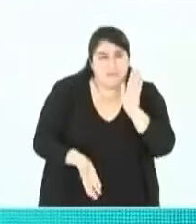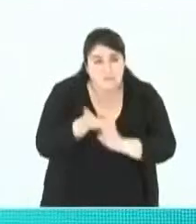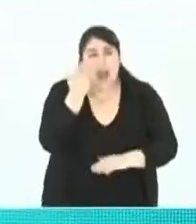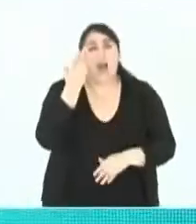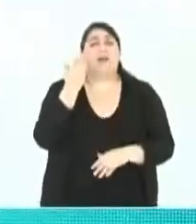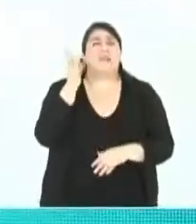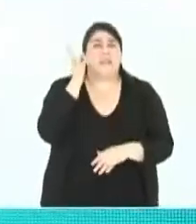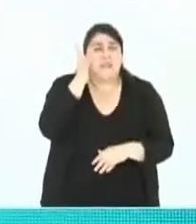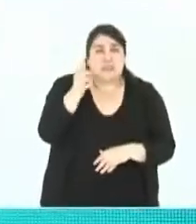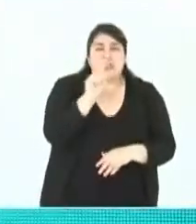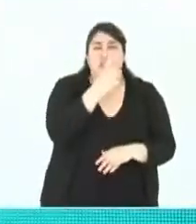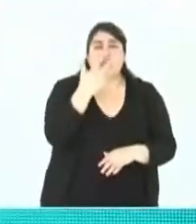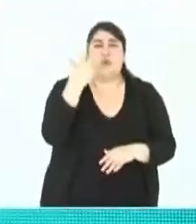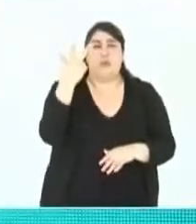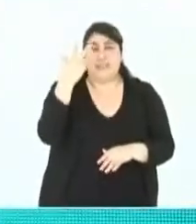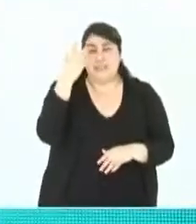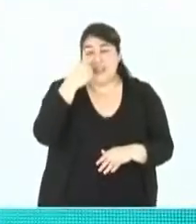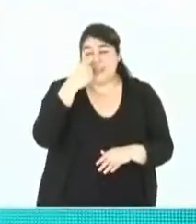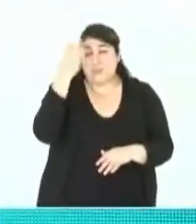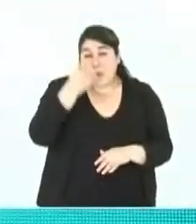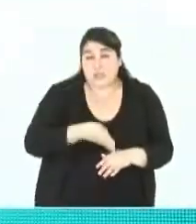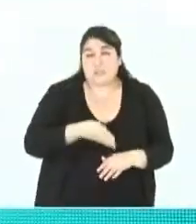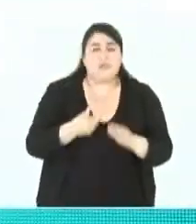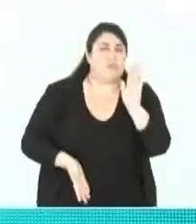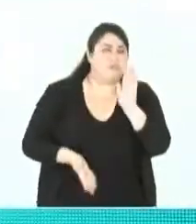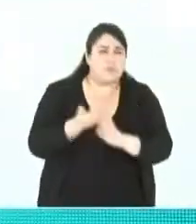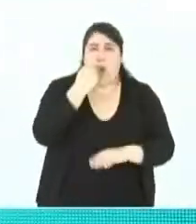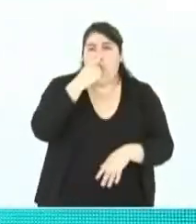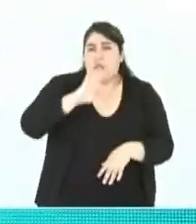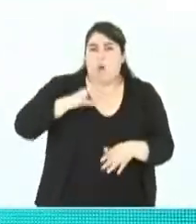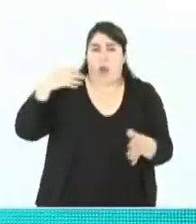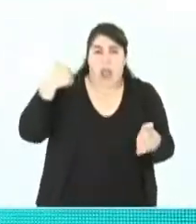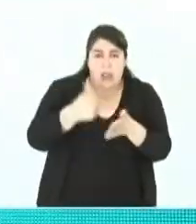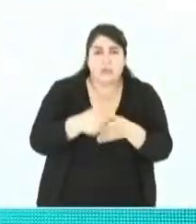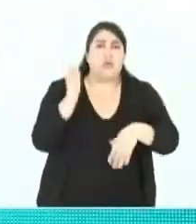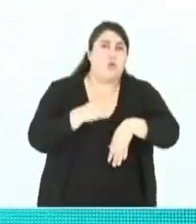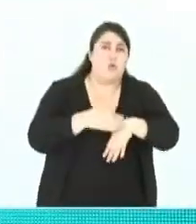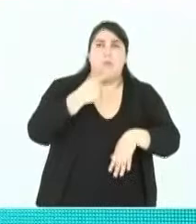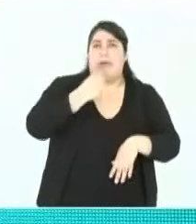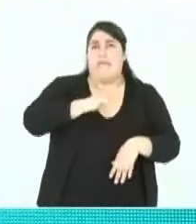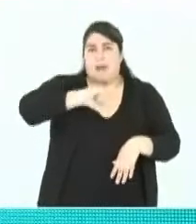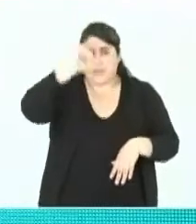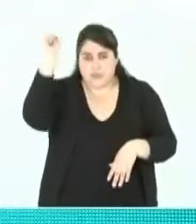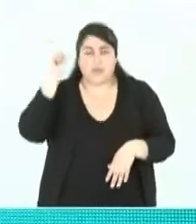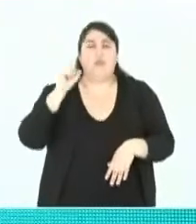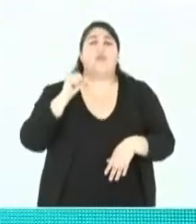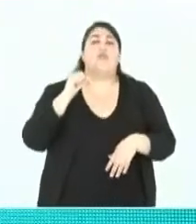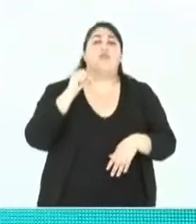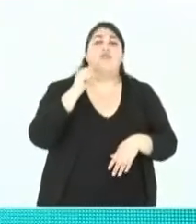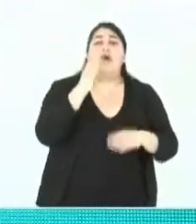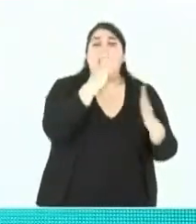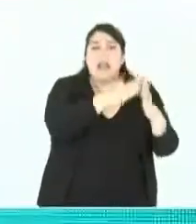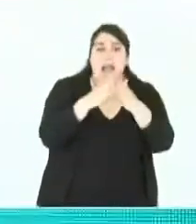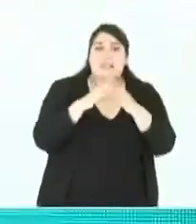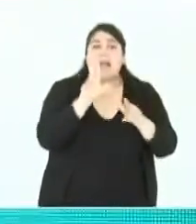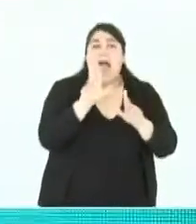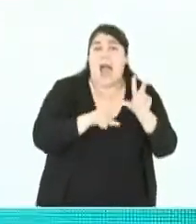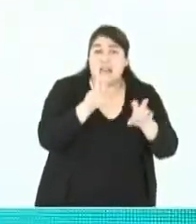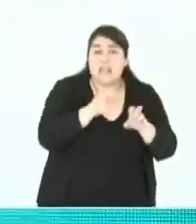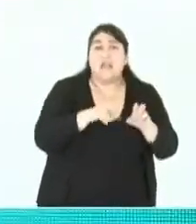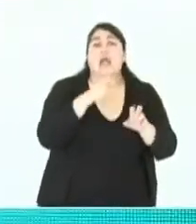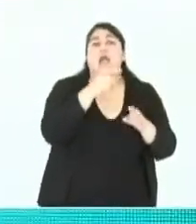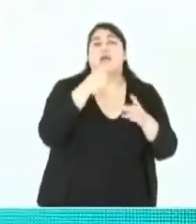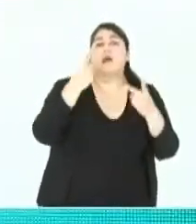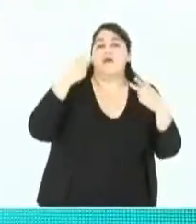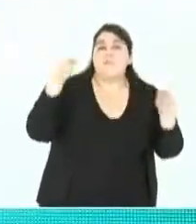al 153% en el último año, por encima incluso de la inflación, aumenta la propiedad destinada para alquileres transitorios como